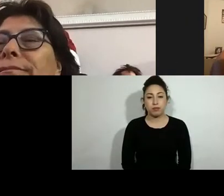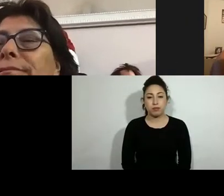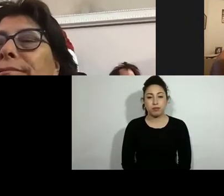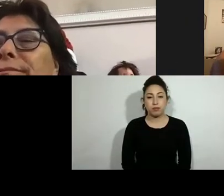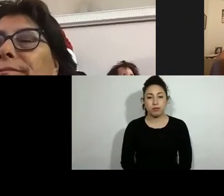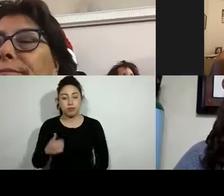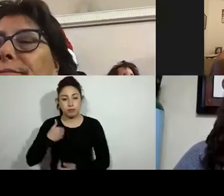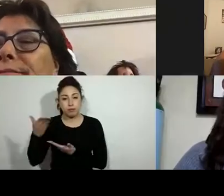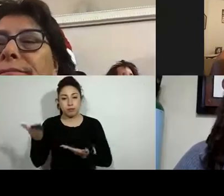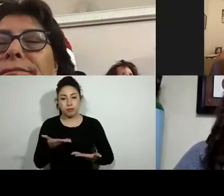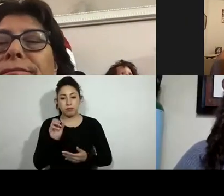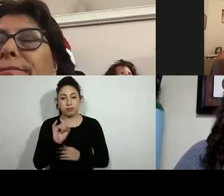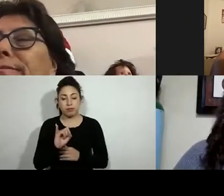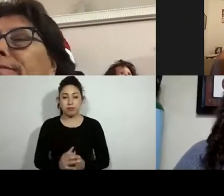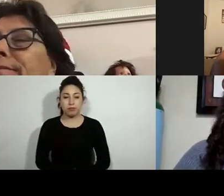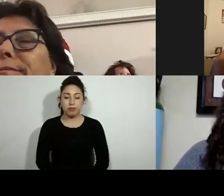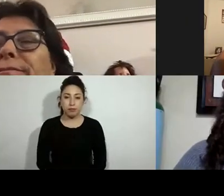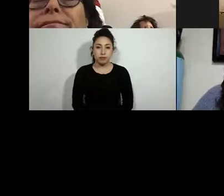Circe Camacho, presente.